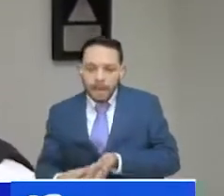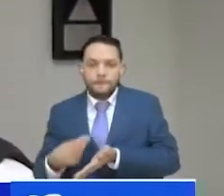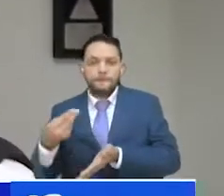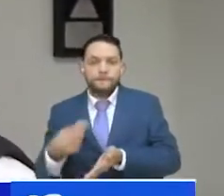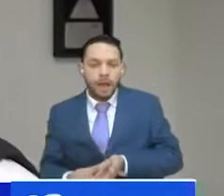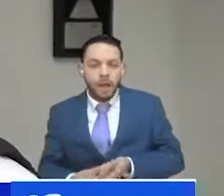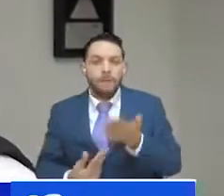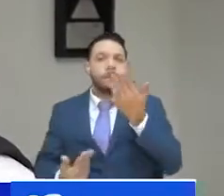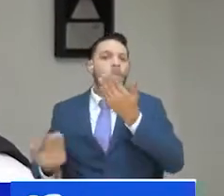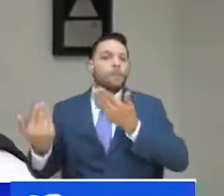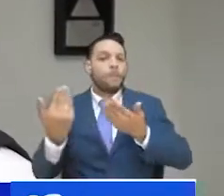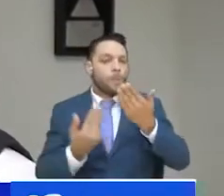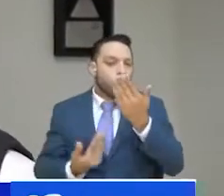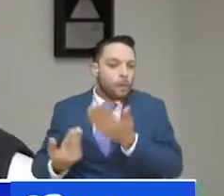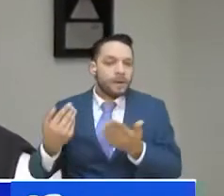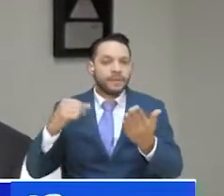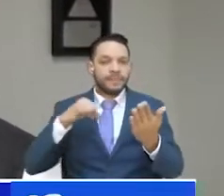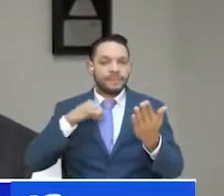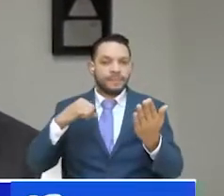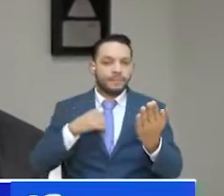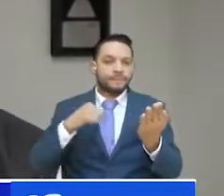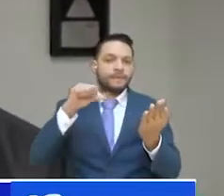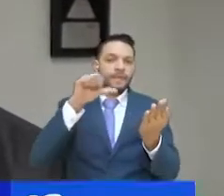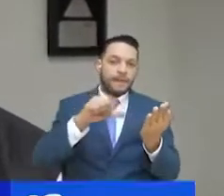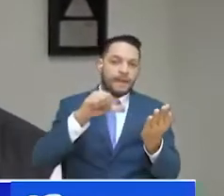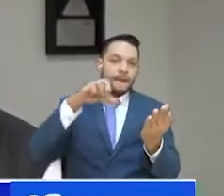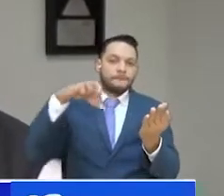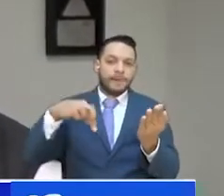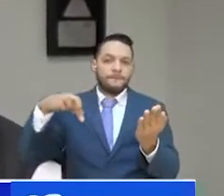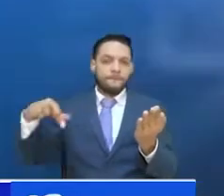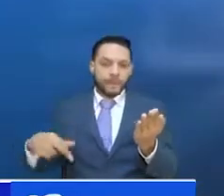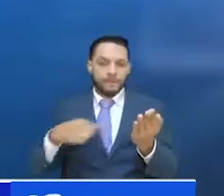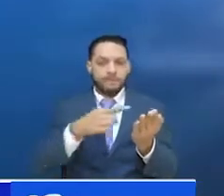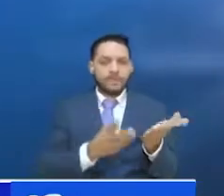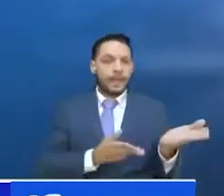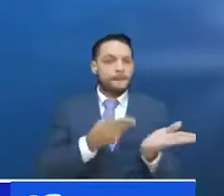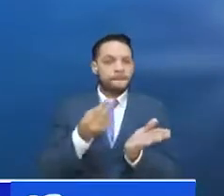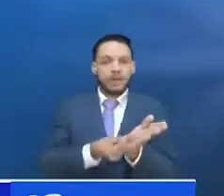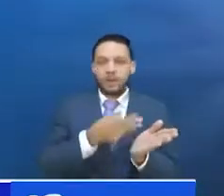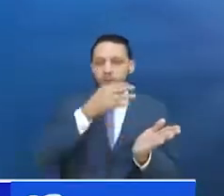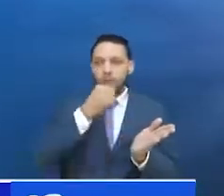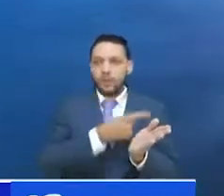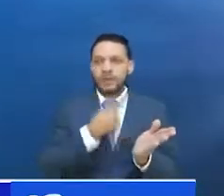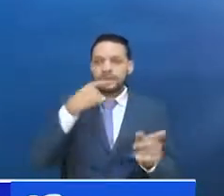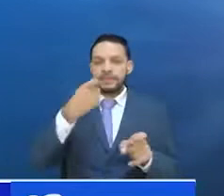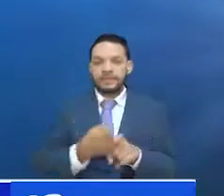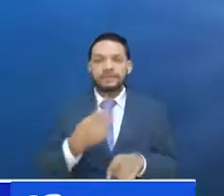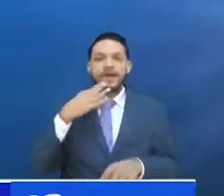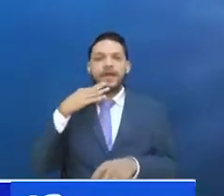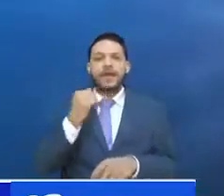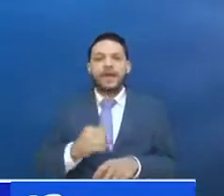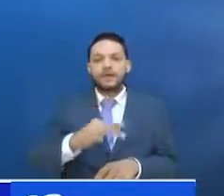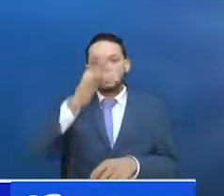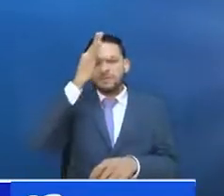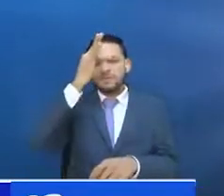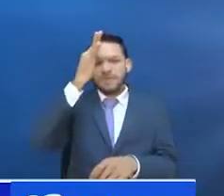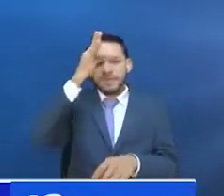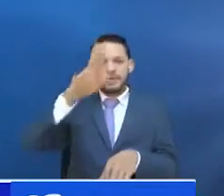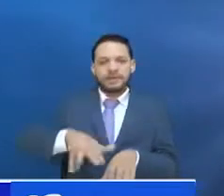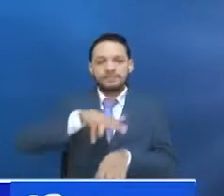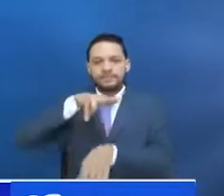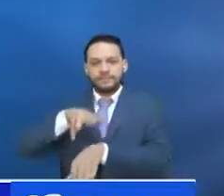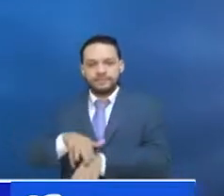las pruebas para poder demostrar de que hubo un pago por la prestación de ese servicio. Tras el accidente, la mujer fue remitida a centro asistencial.